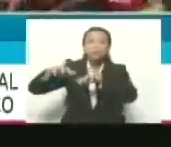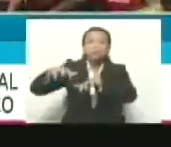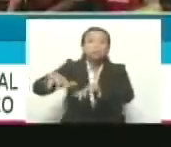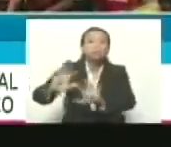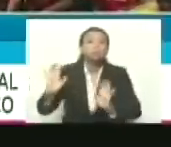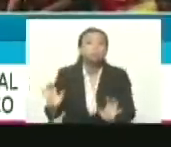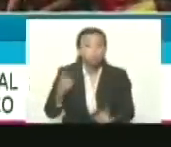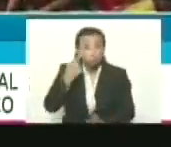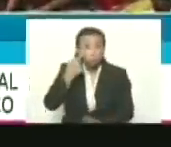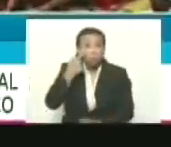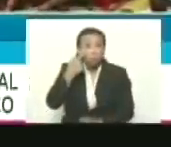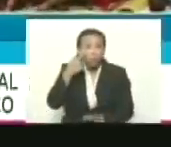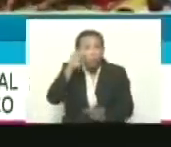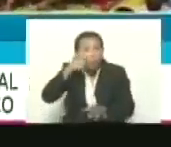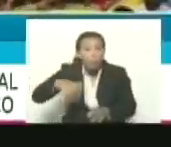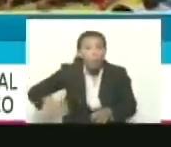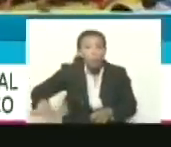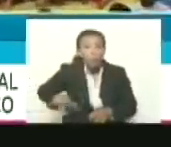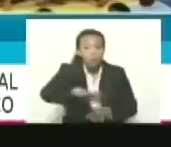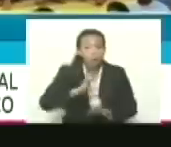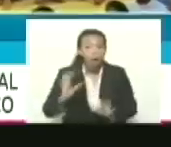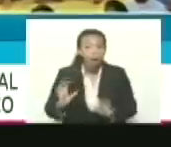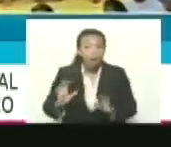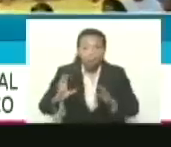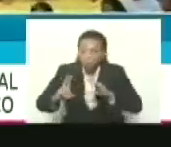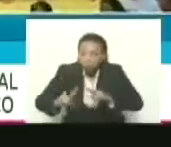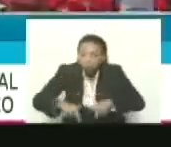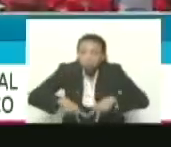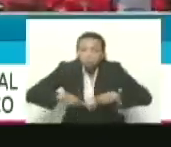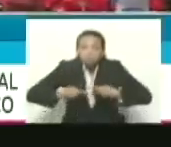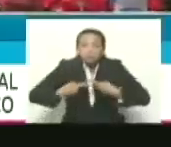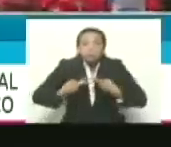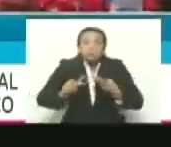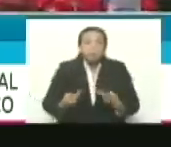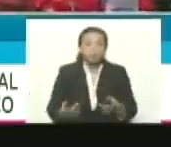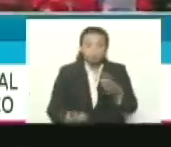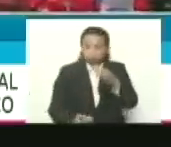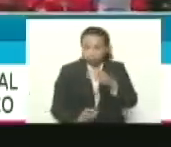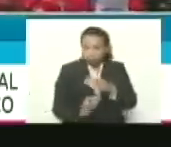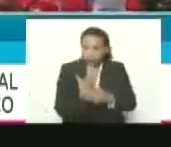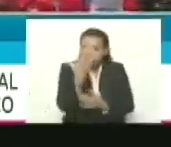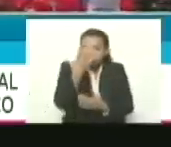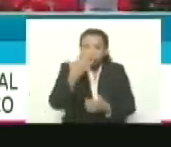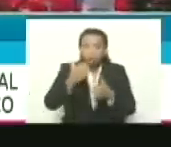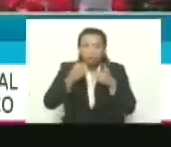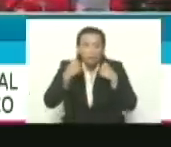estamos viendo a un pueblo renacer, reverdecer.